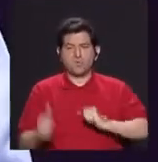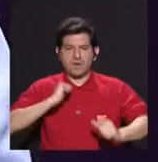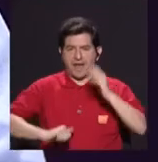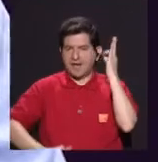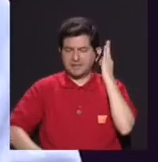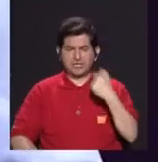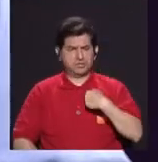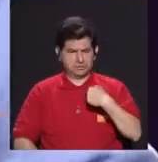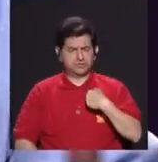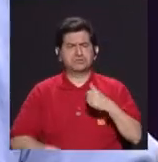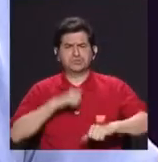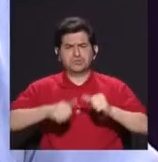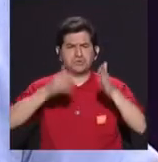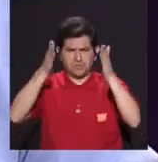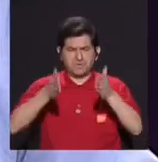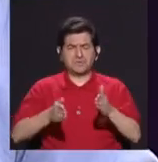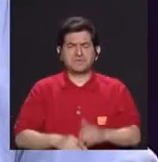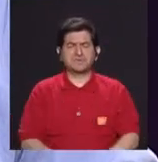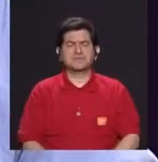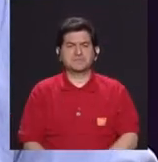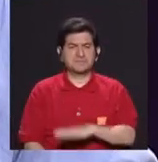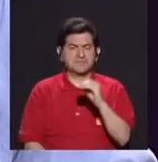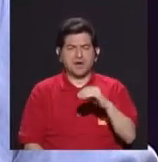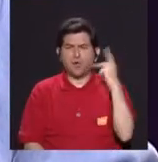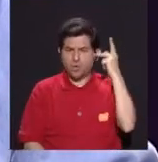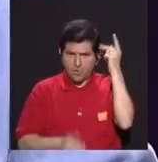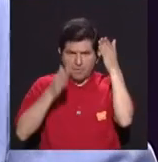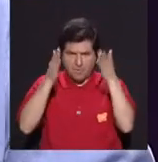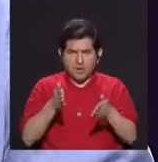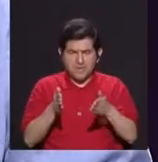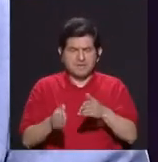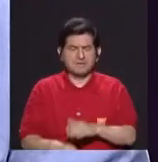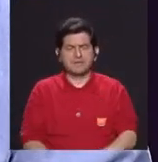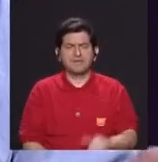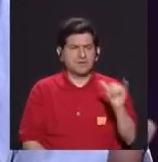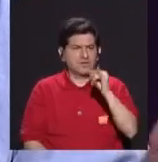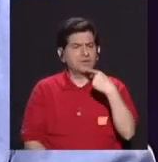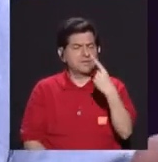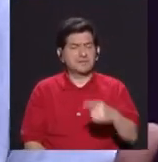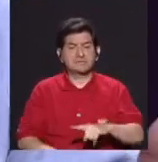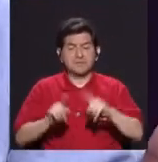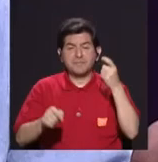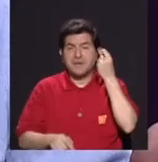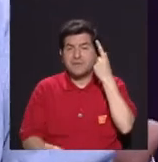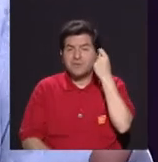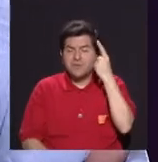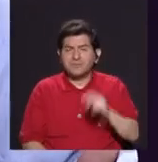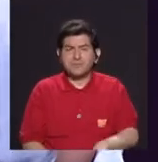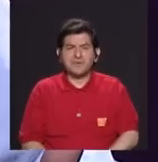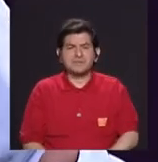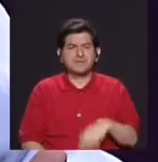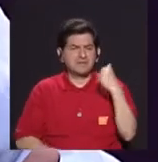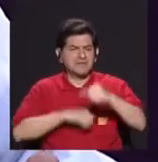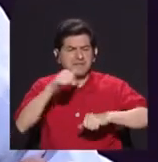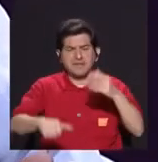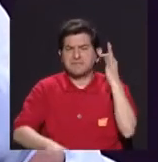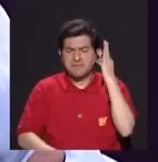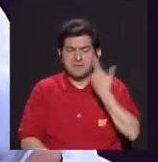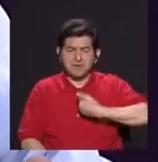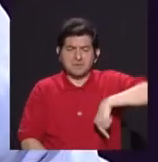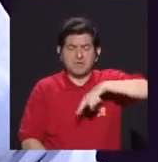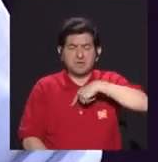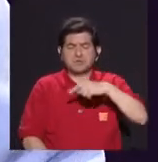diputada alguna persona de política dicen que son feministas cuando en realidad están entendiendo el feminismo de por qué somos mujeres